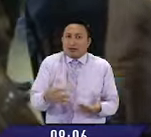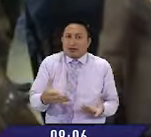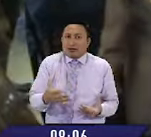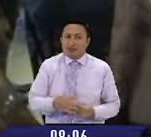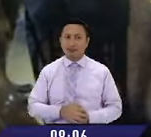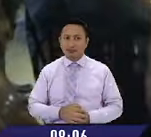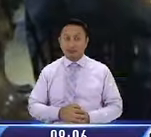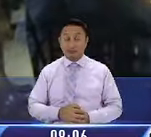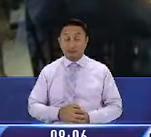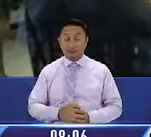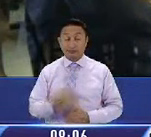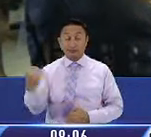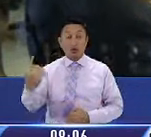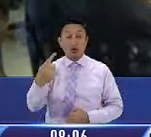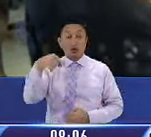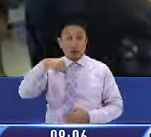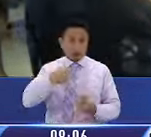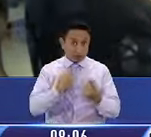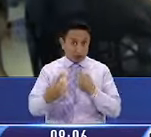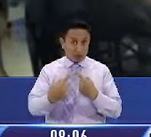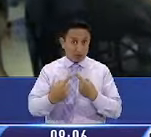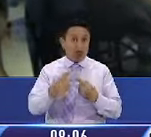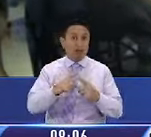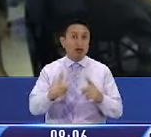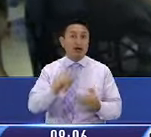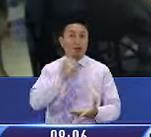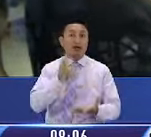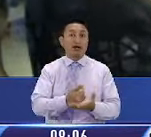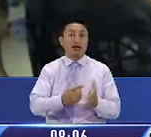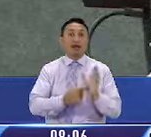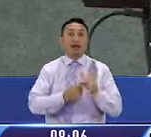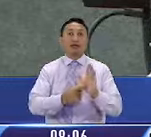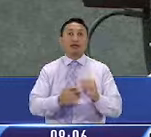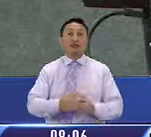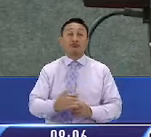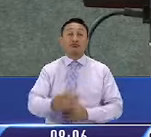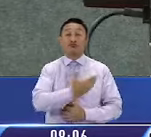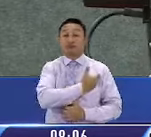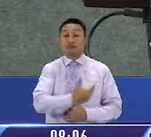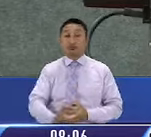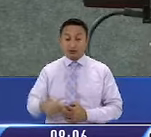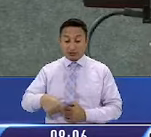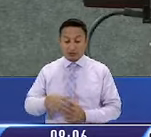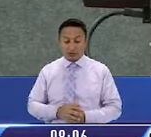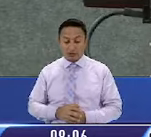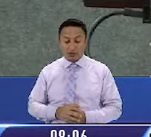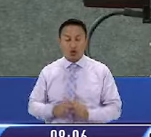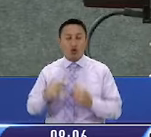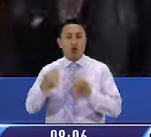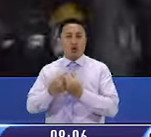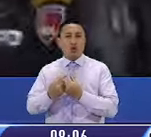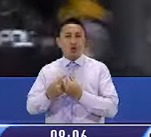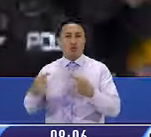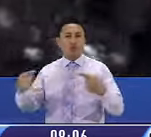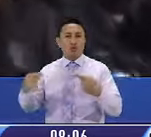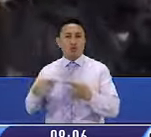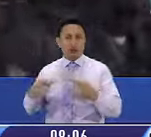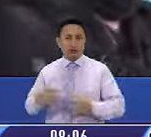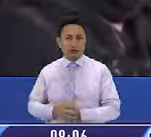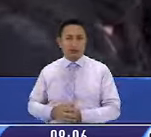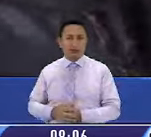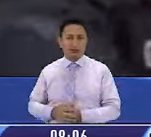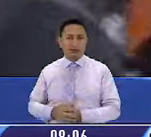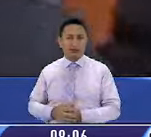solo con la verdad fluirá el diálogo. El presidente Noboa advirtió que la oposición quería salvar al alfil